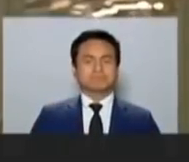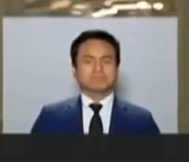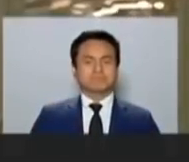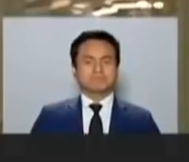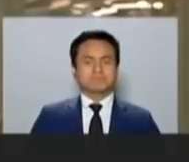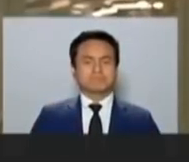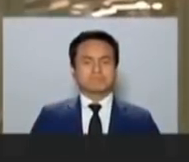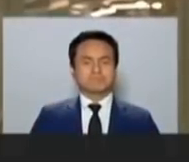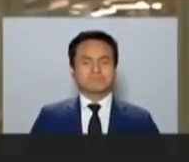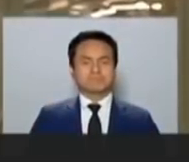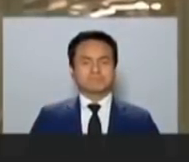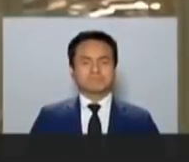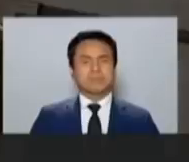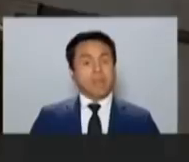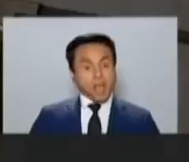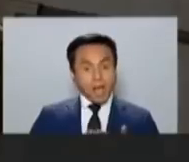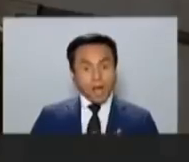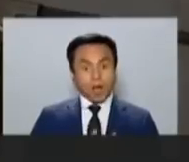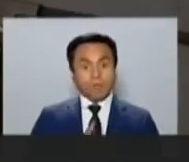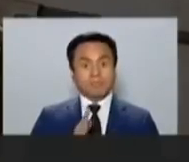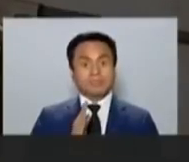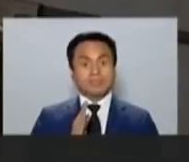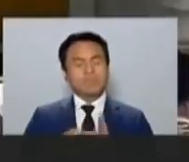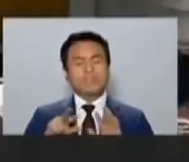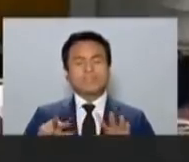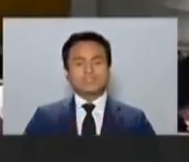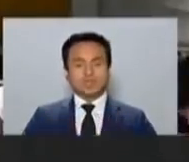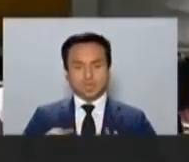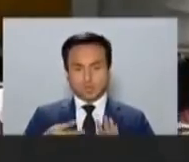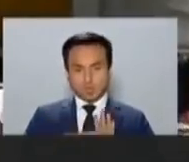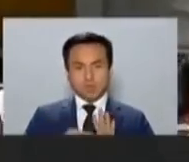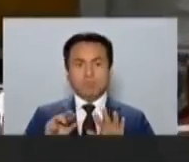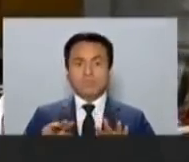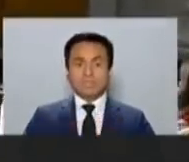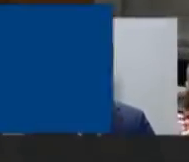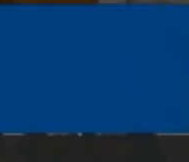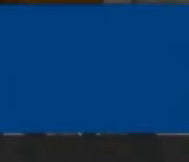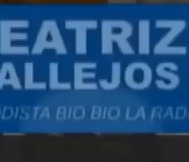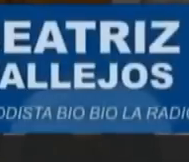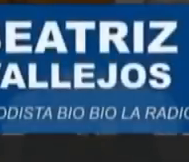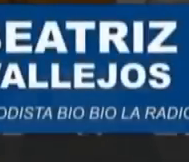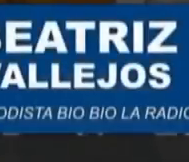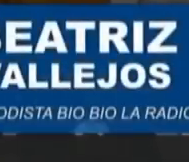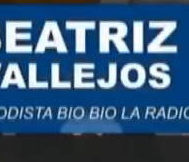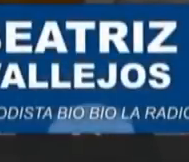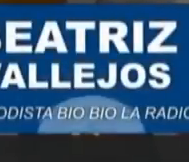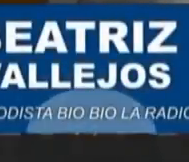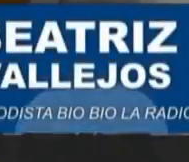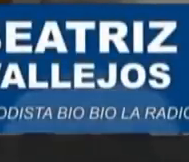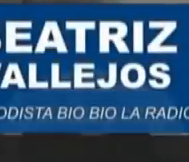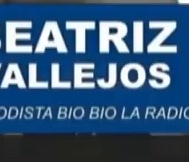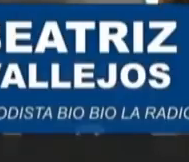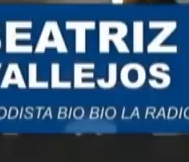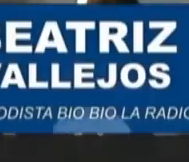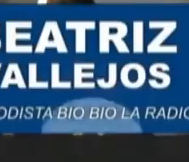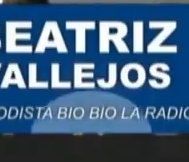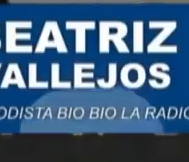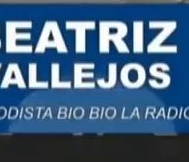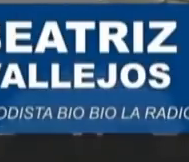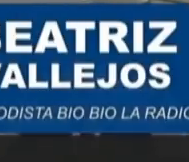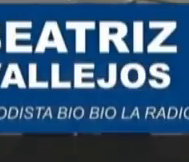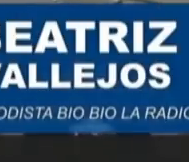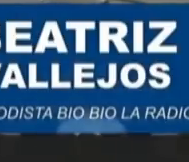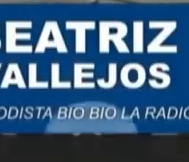lo manifestaba una de sus diputadas, Alejandra Sepúlveda, no estaban totalmente conformes con la designación del Ministerio de